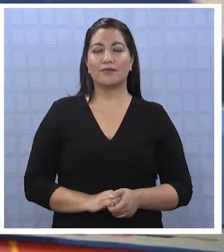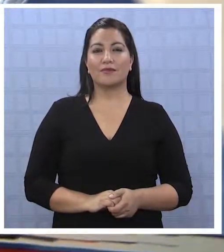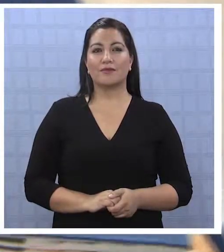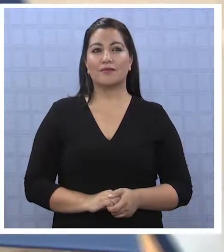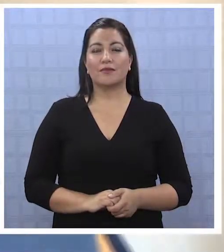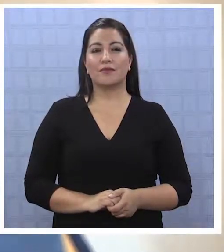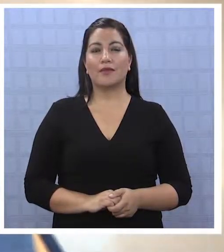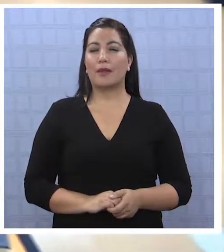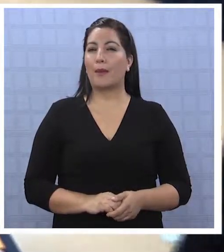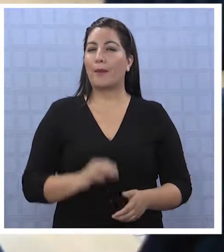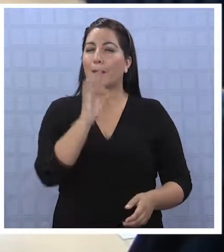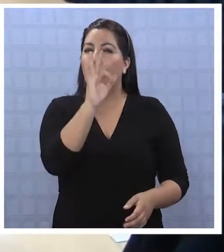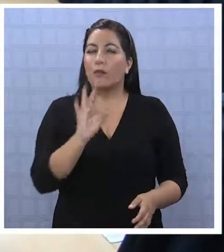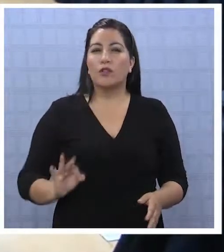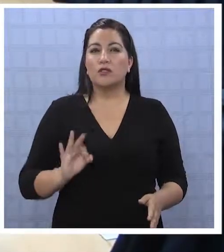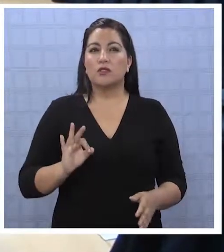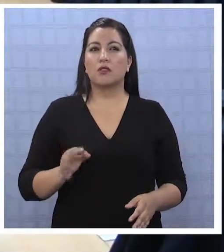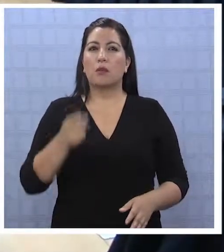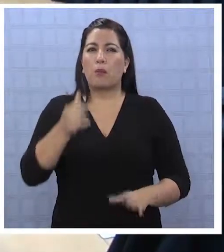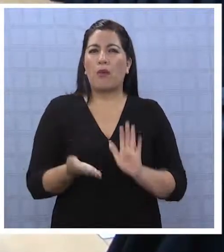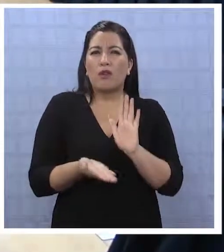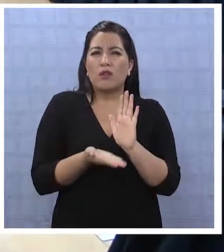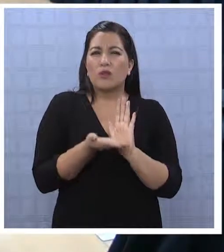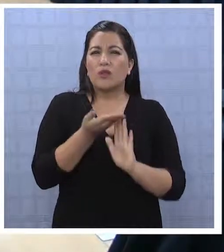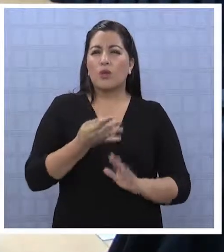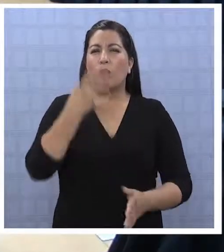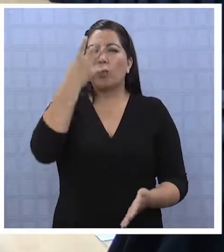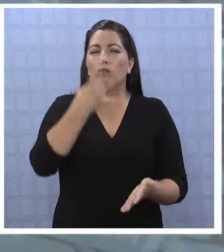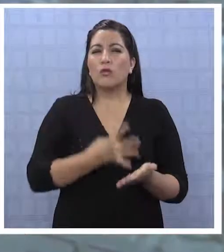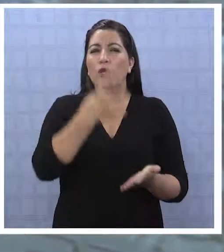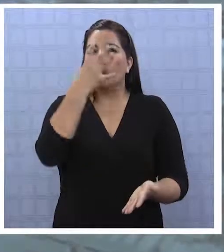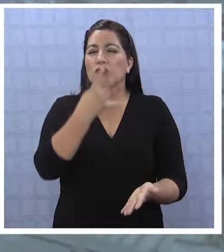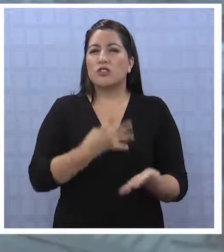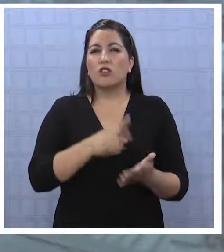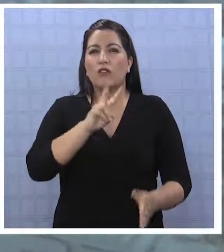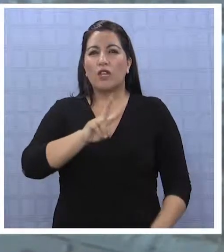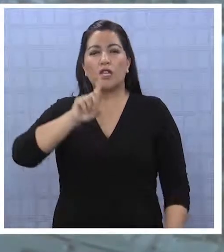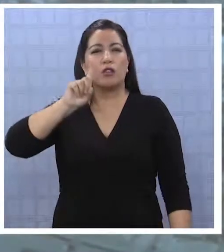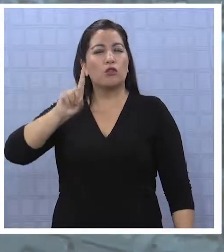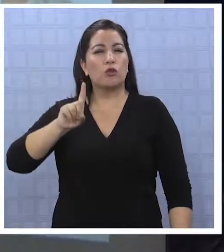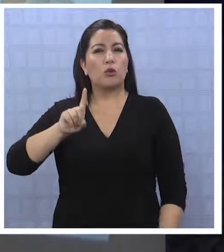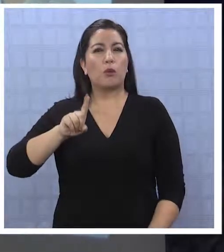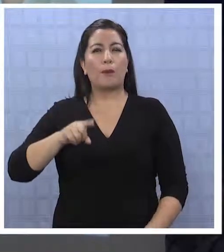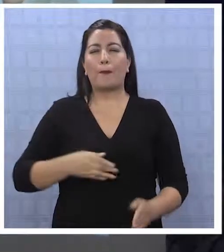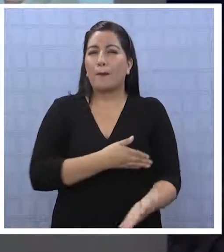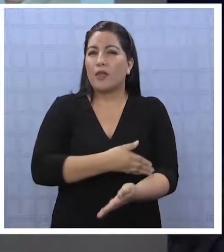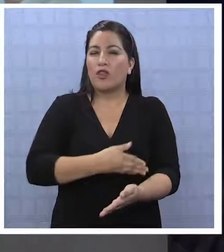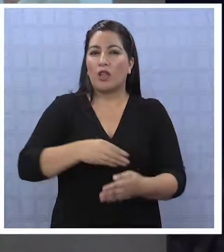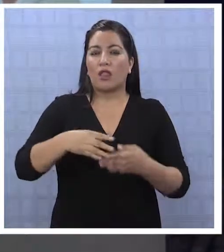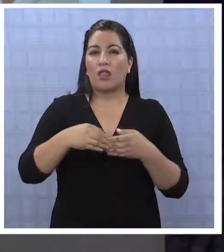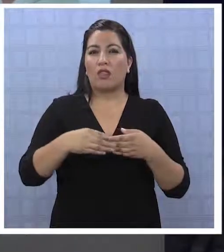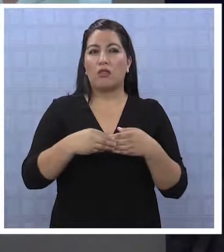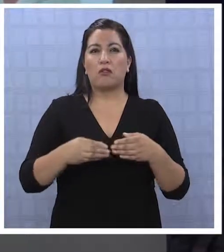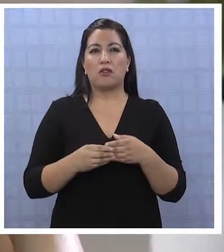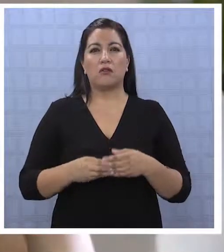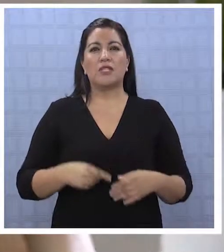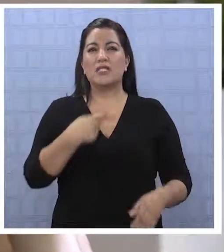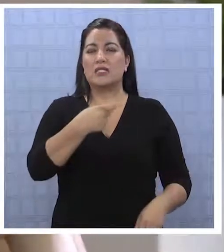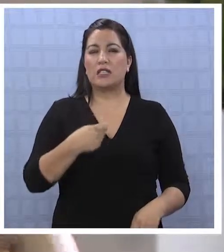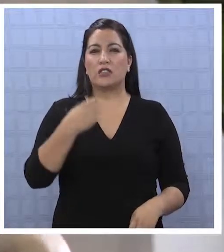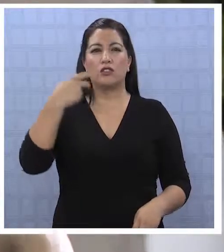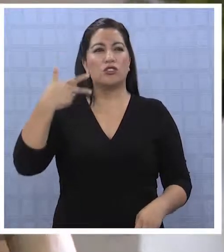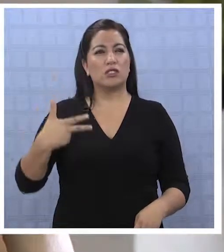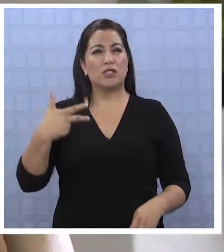cifras que indican un volumen de venta de 4.421 millones de dólares un registro que llega a los 2.189